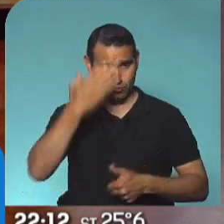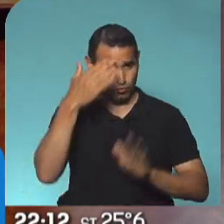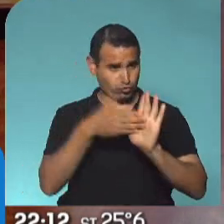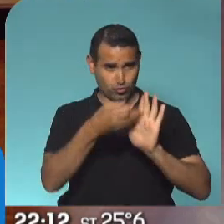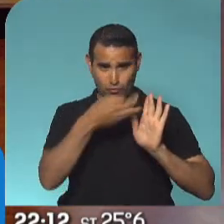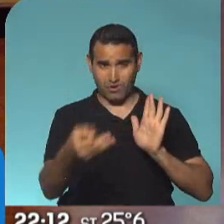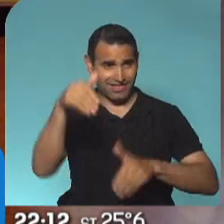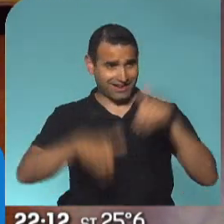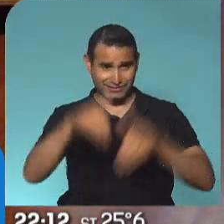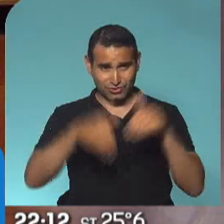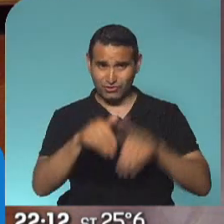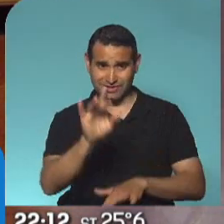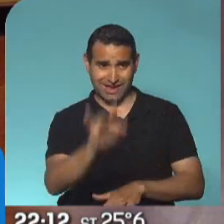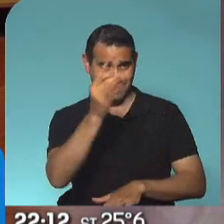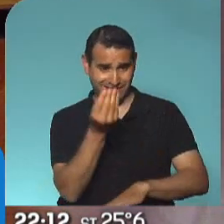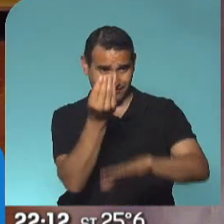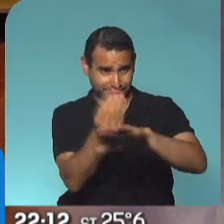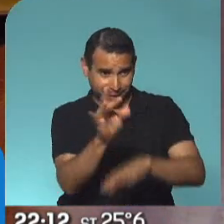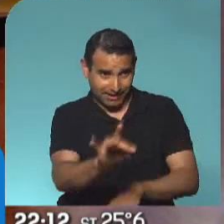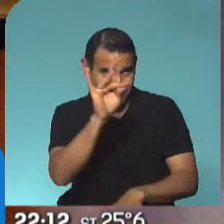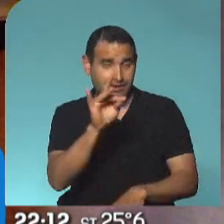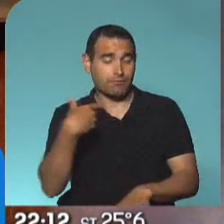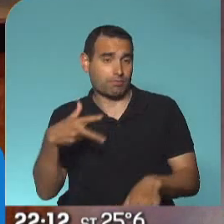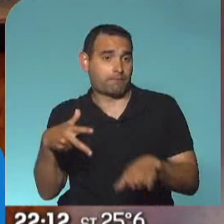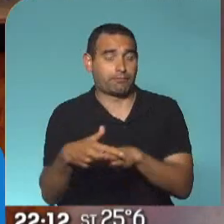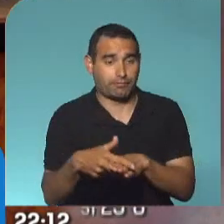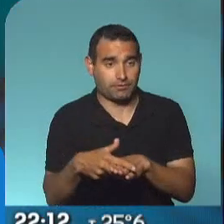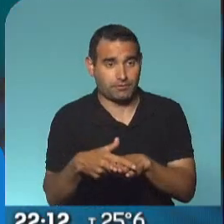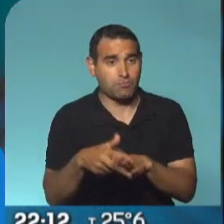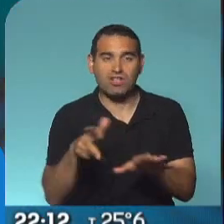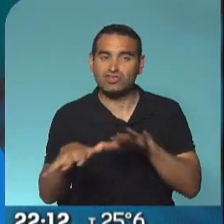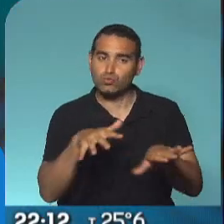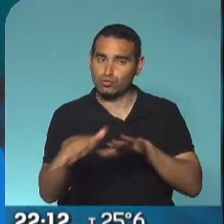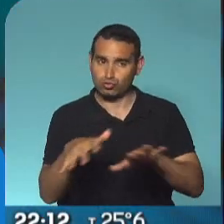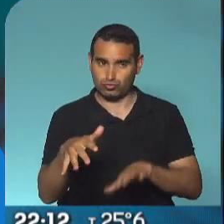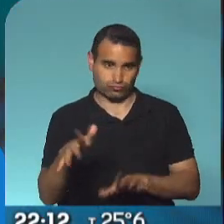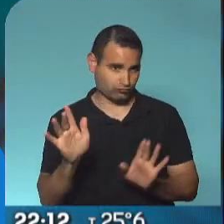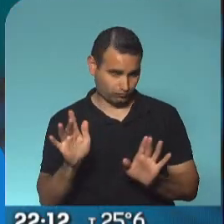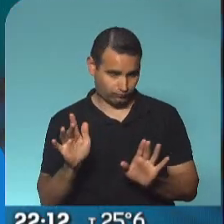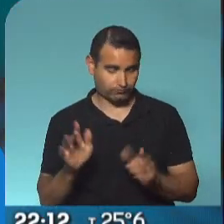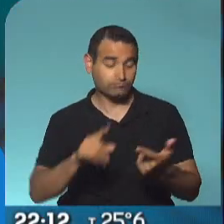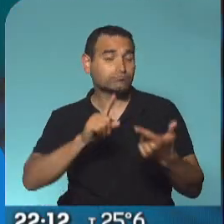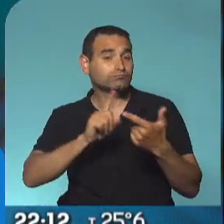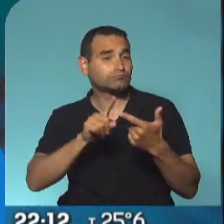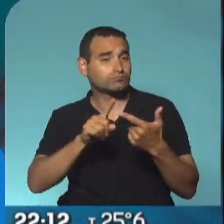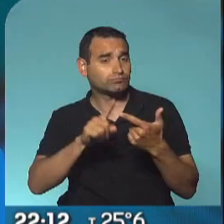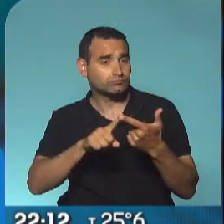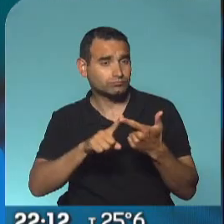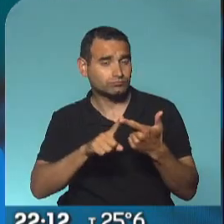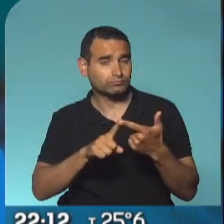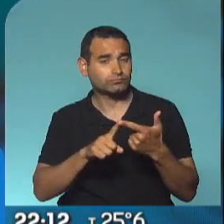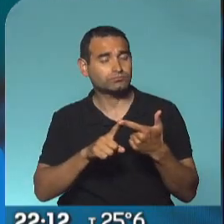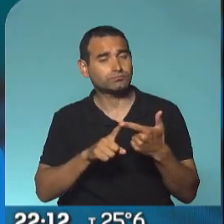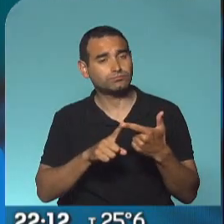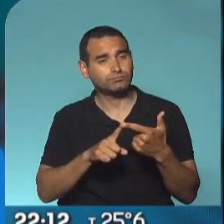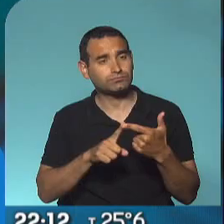electo democráticamente que debió ser interrumpido por una situación de golpe de Estado. La segunda variable